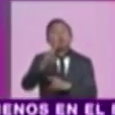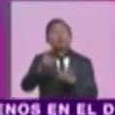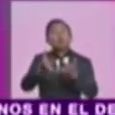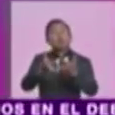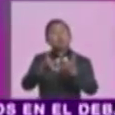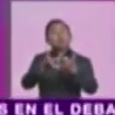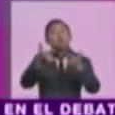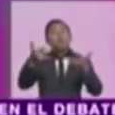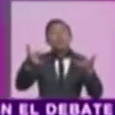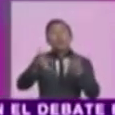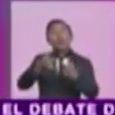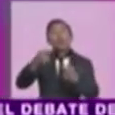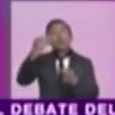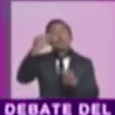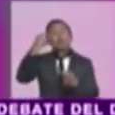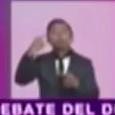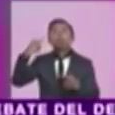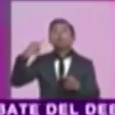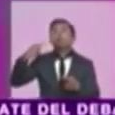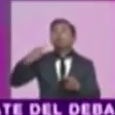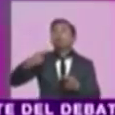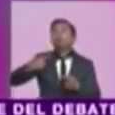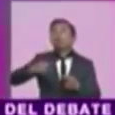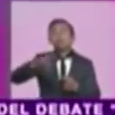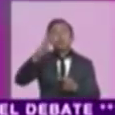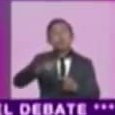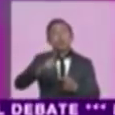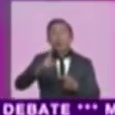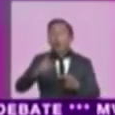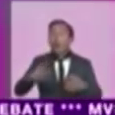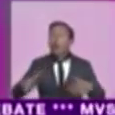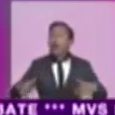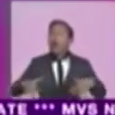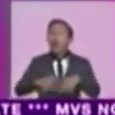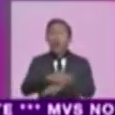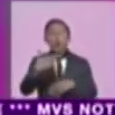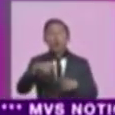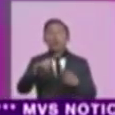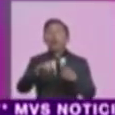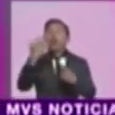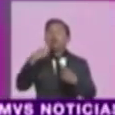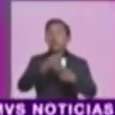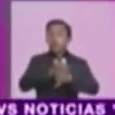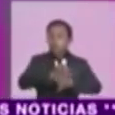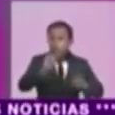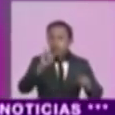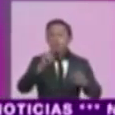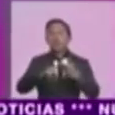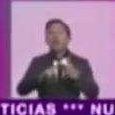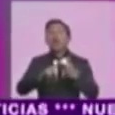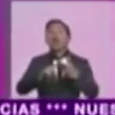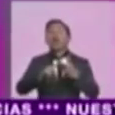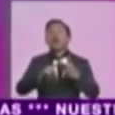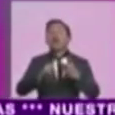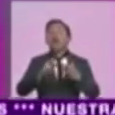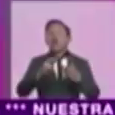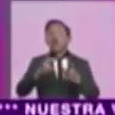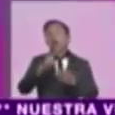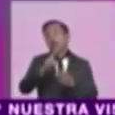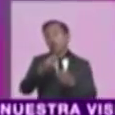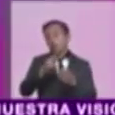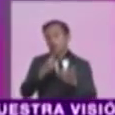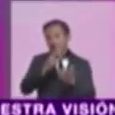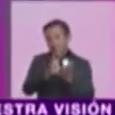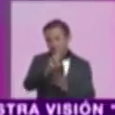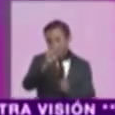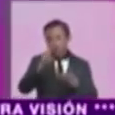cortar la mano, a los violadores, ¿qué les vamos a cortar? Exacto. Ese fue fino. Y no sé si viste la de las fotos de